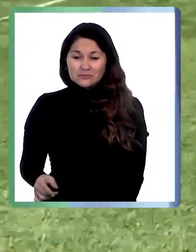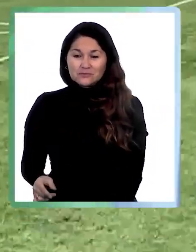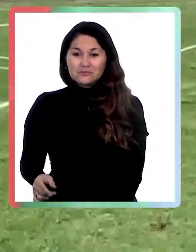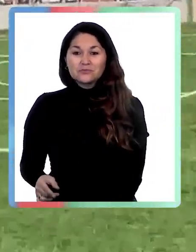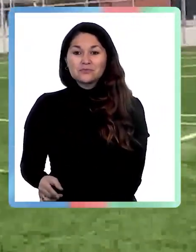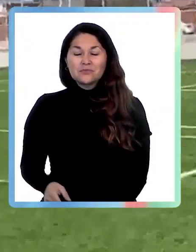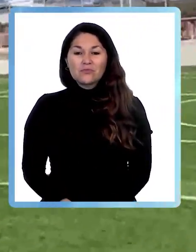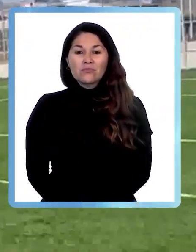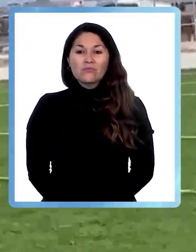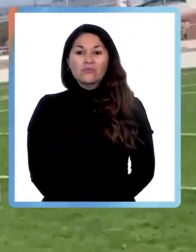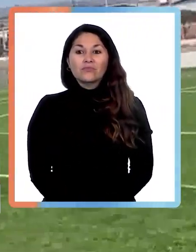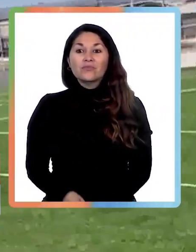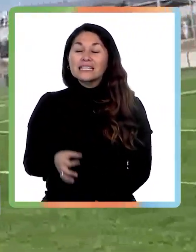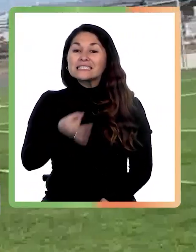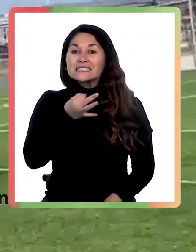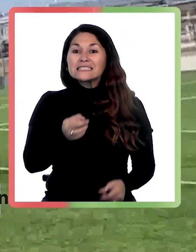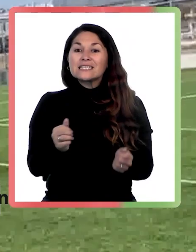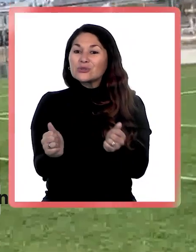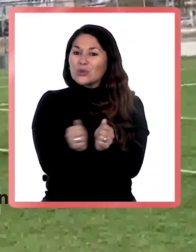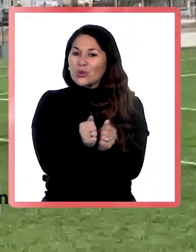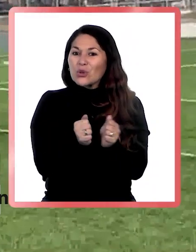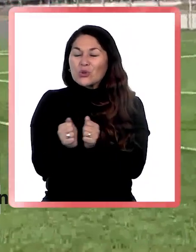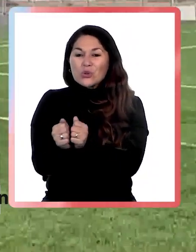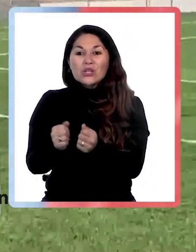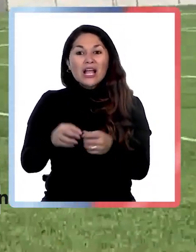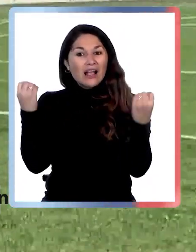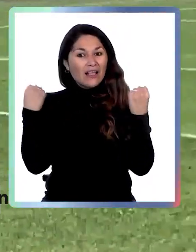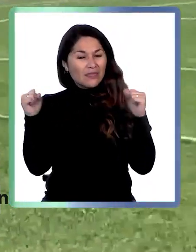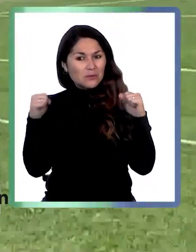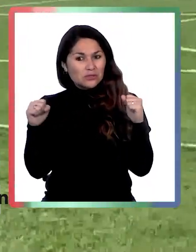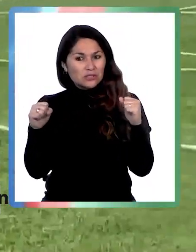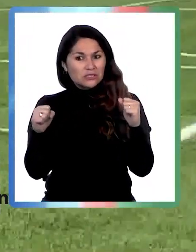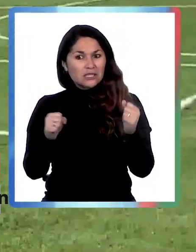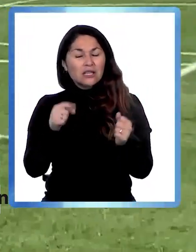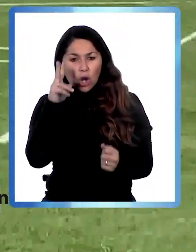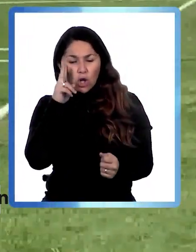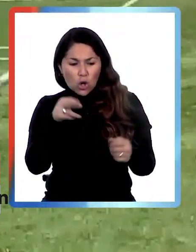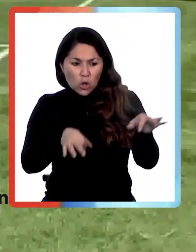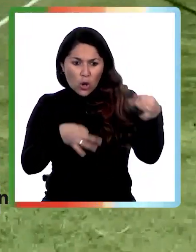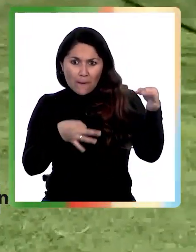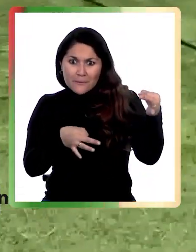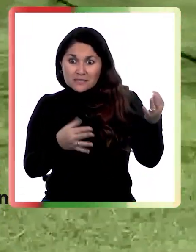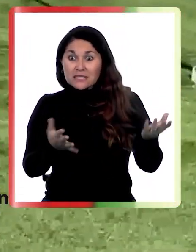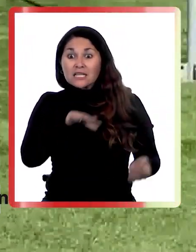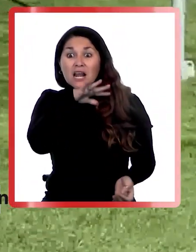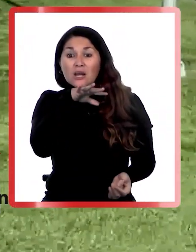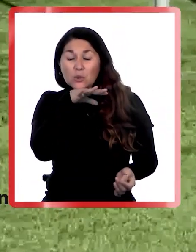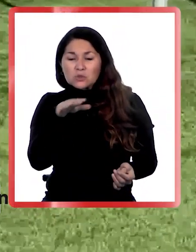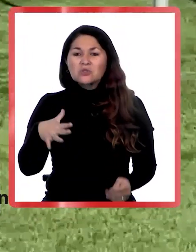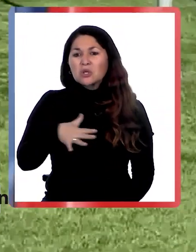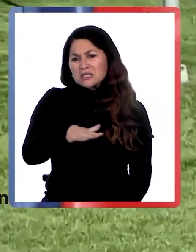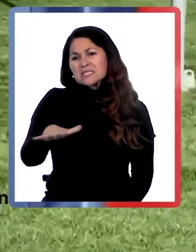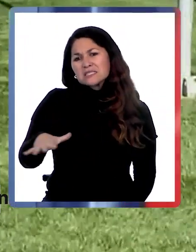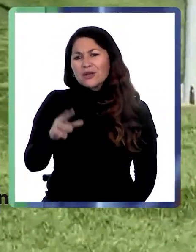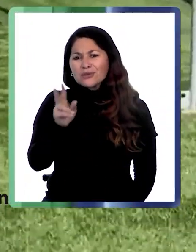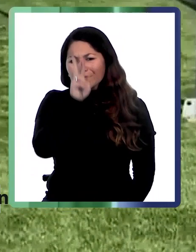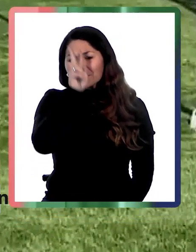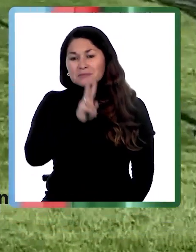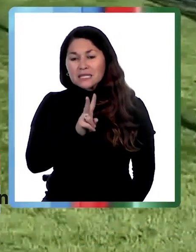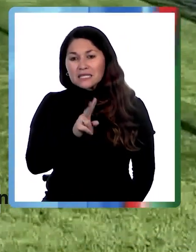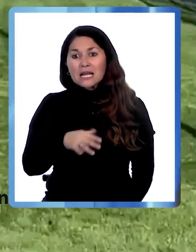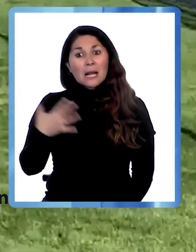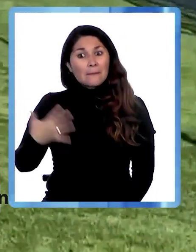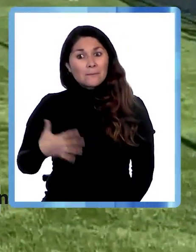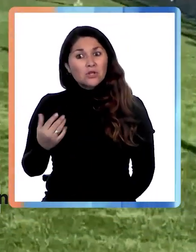millones Liliana cancino junto a sus compañeros y compañeras deportistas investigó sobre los presupuestos de inversiones deportivas similares